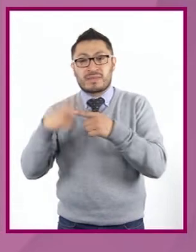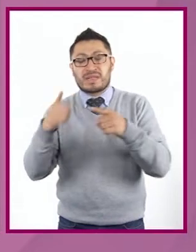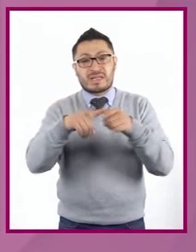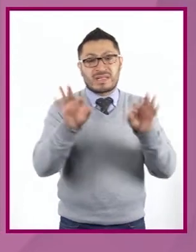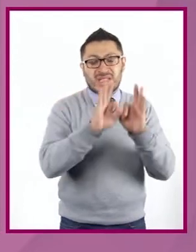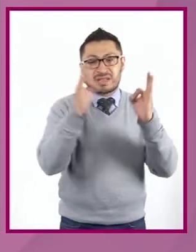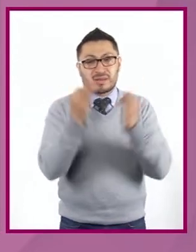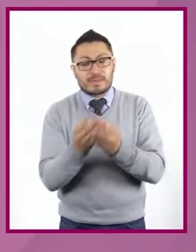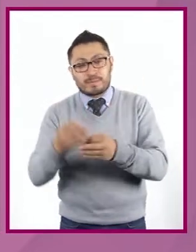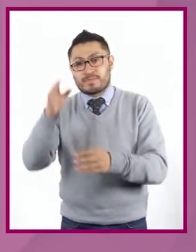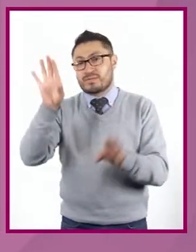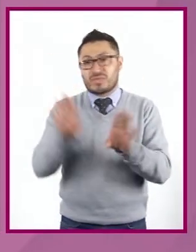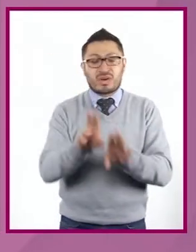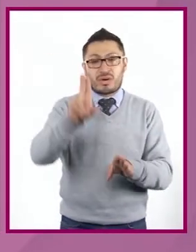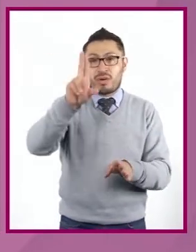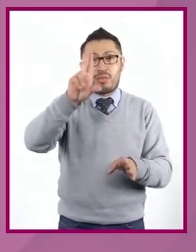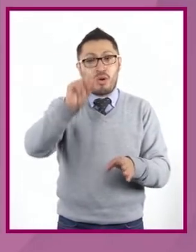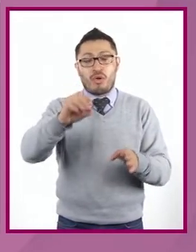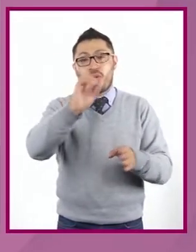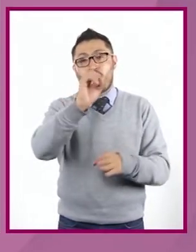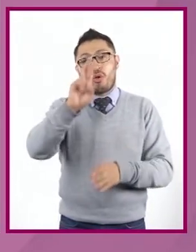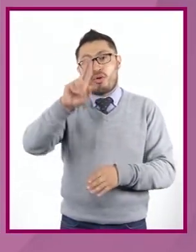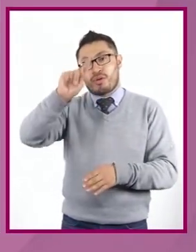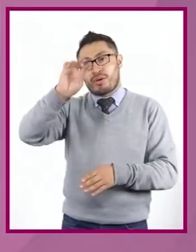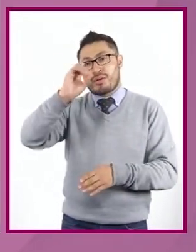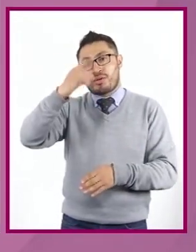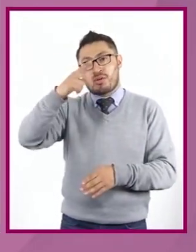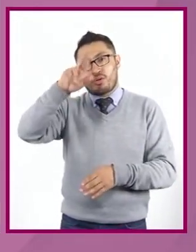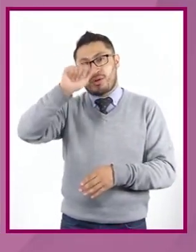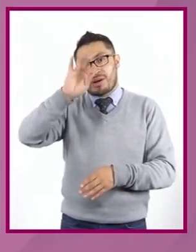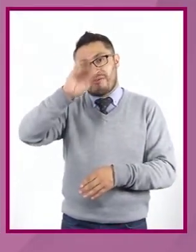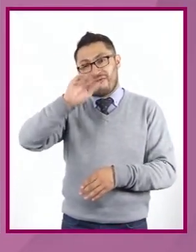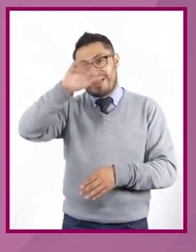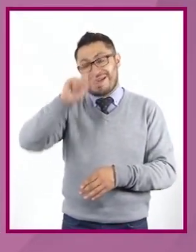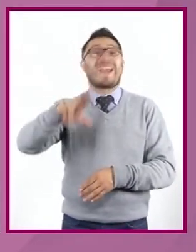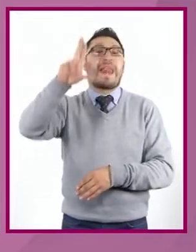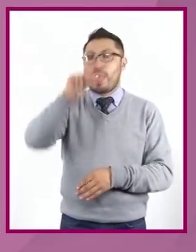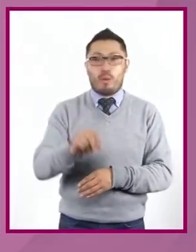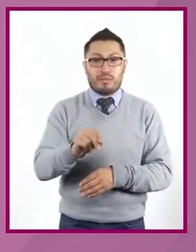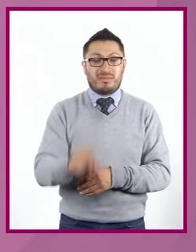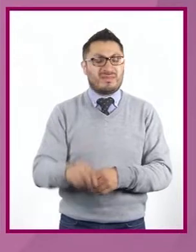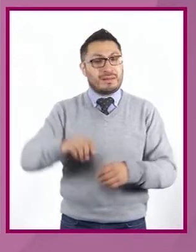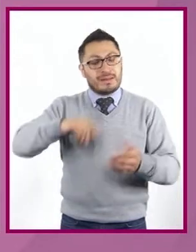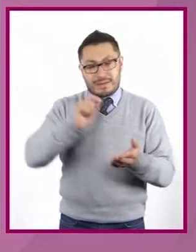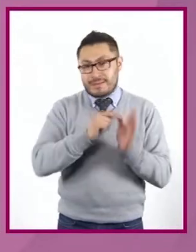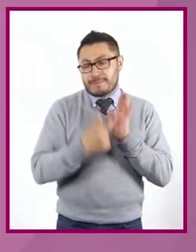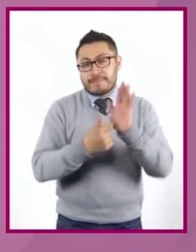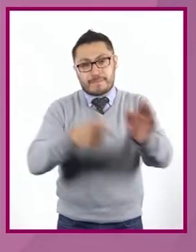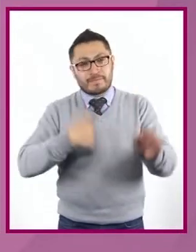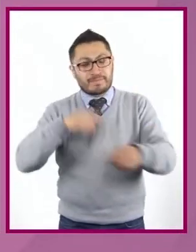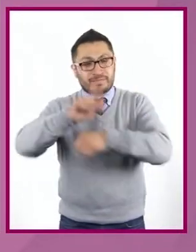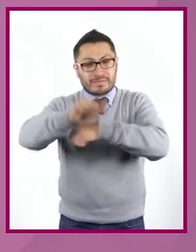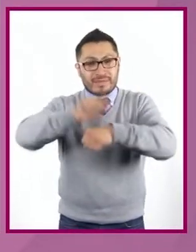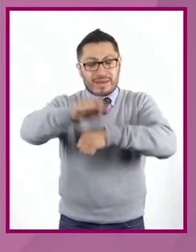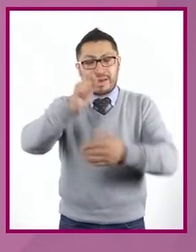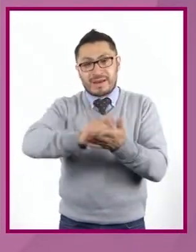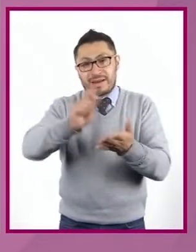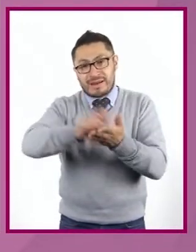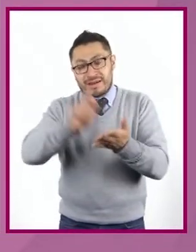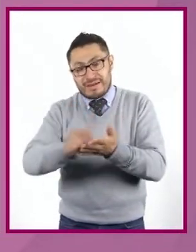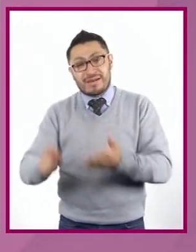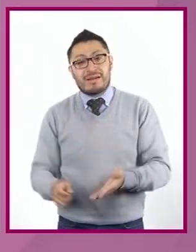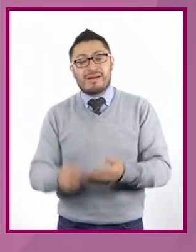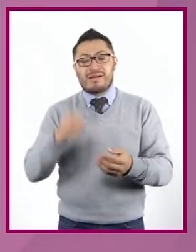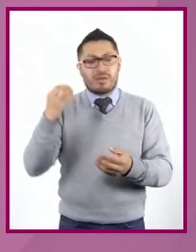están fuera de las normas ortográficas. En la siguiente nota sobre la educación en Argentina, que escribí hace muchos años,